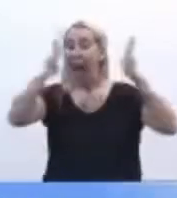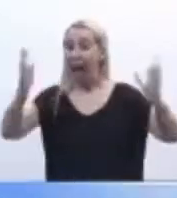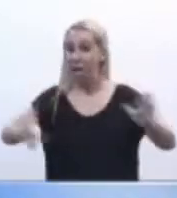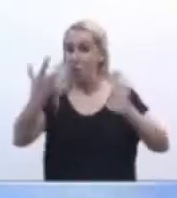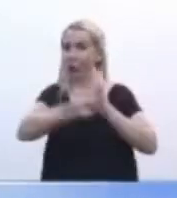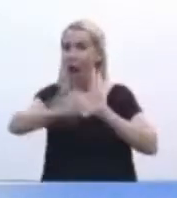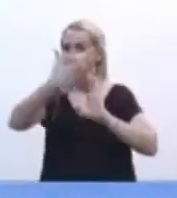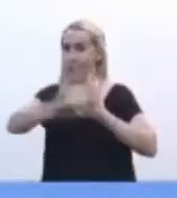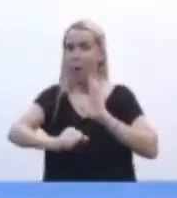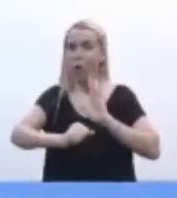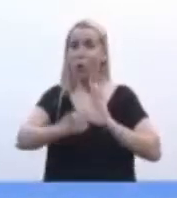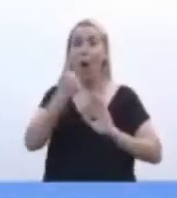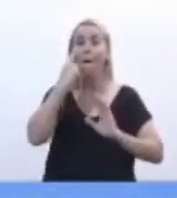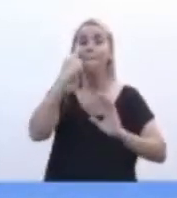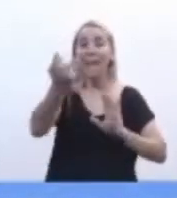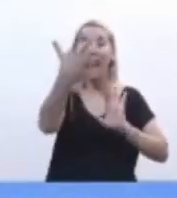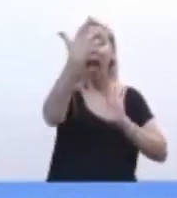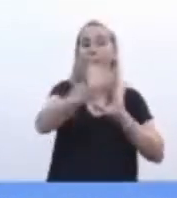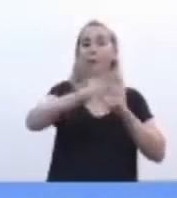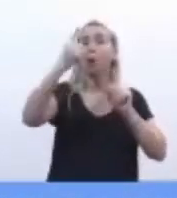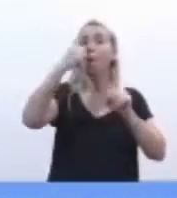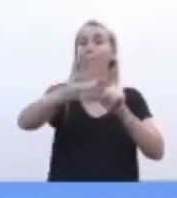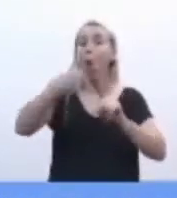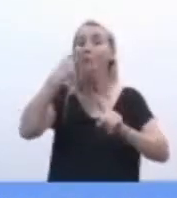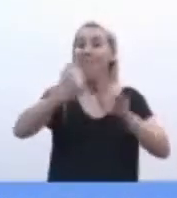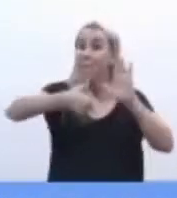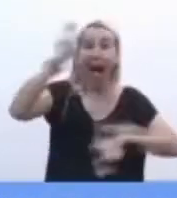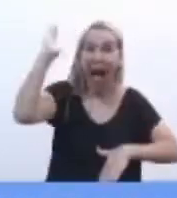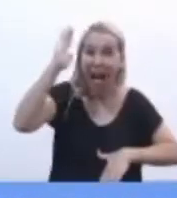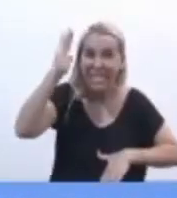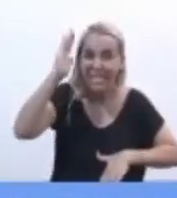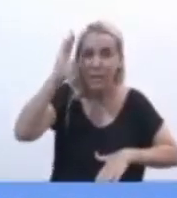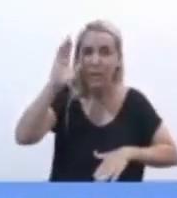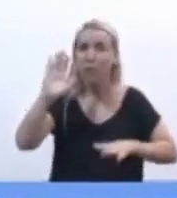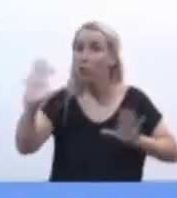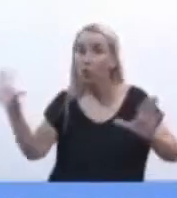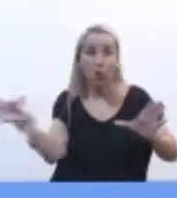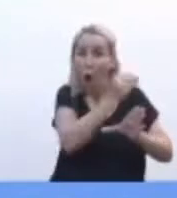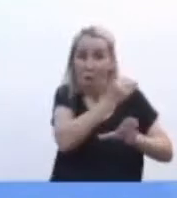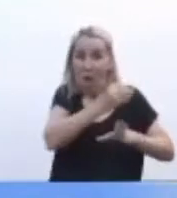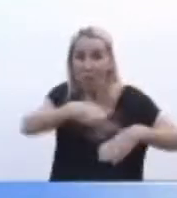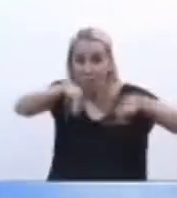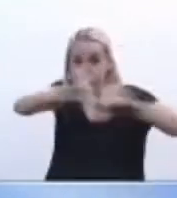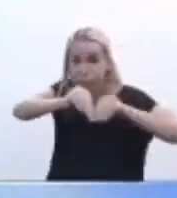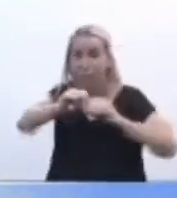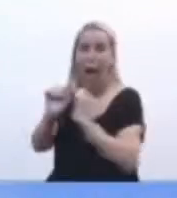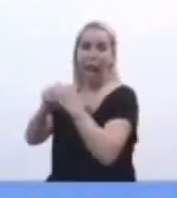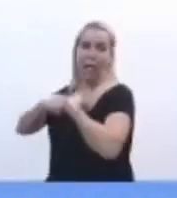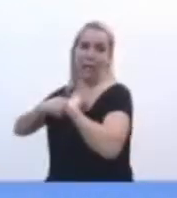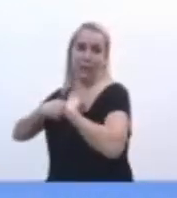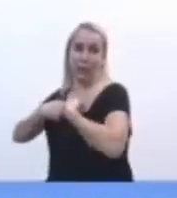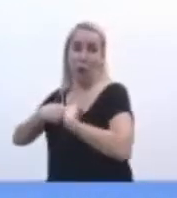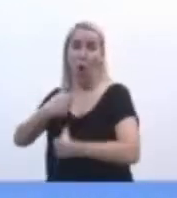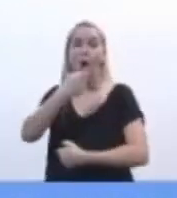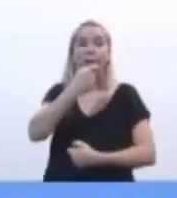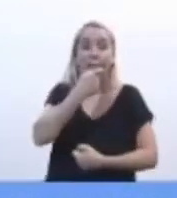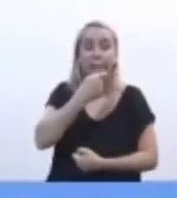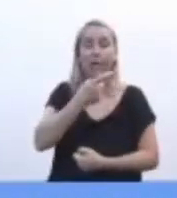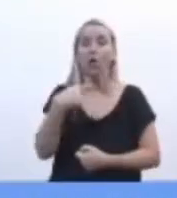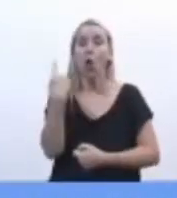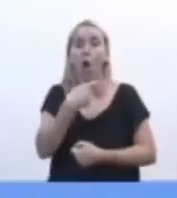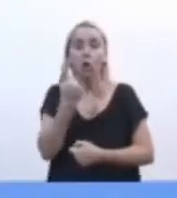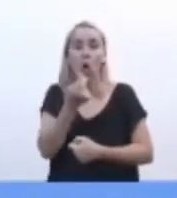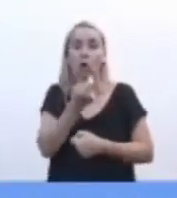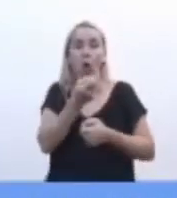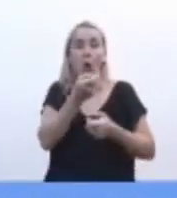abortos por día todos en clandestinidad y si no tenemos una cifra más